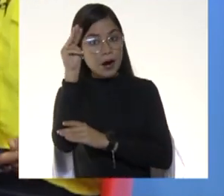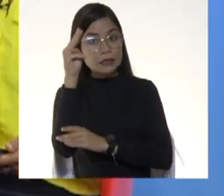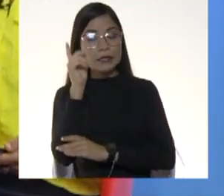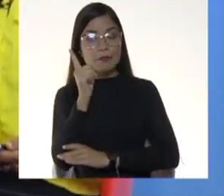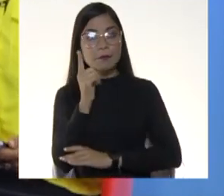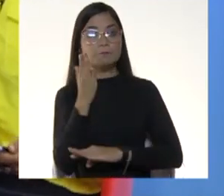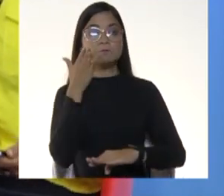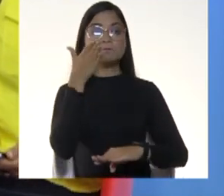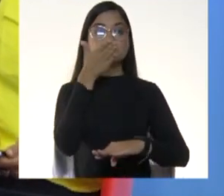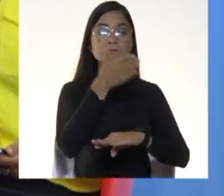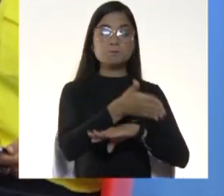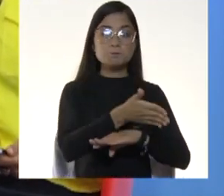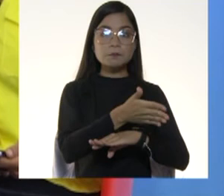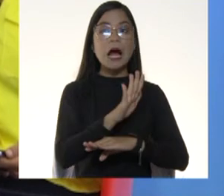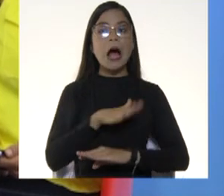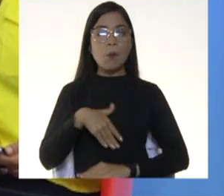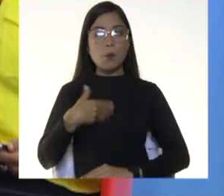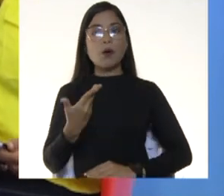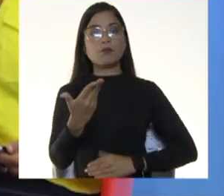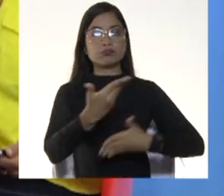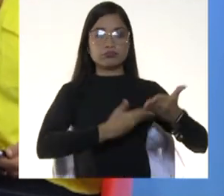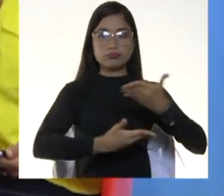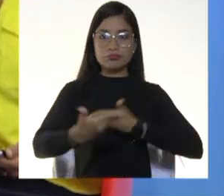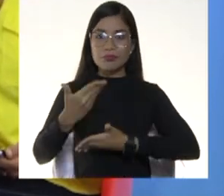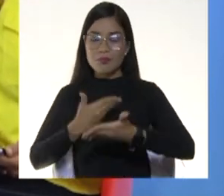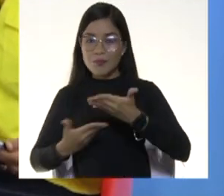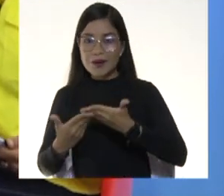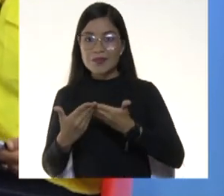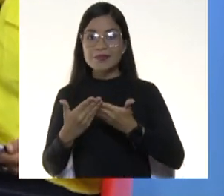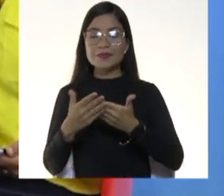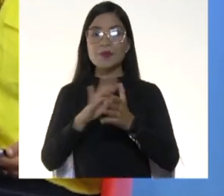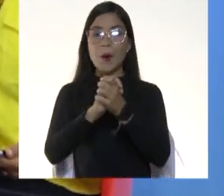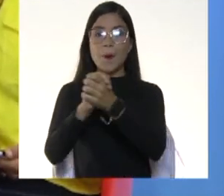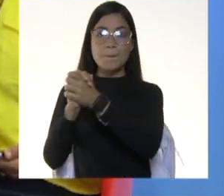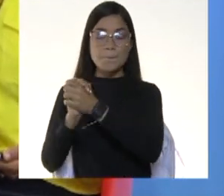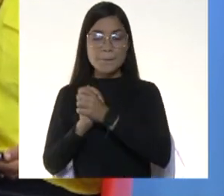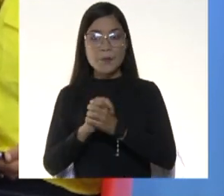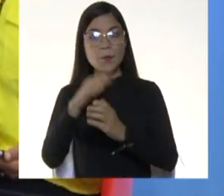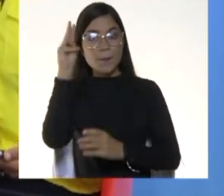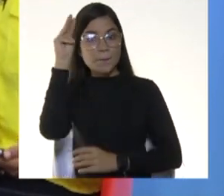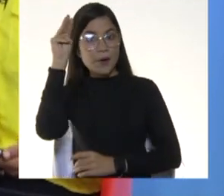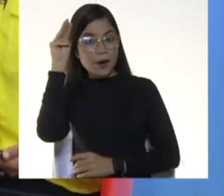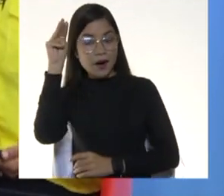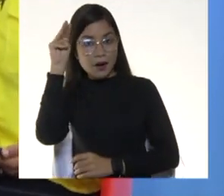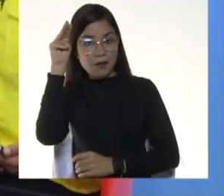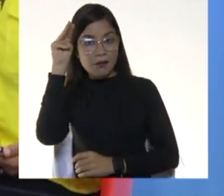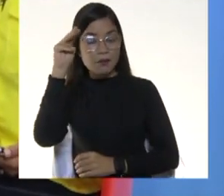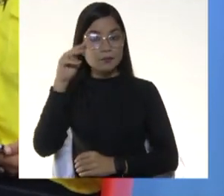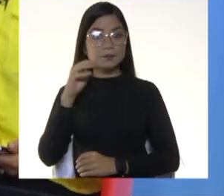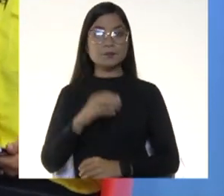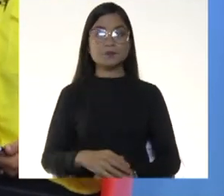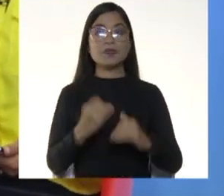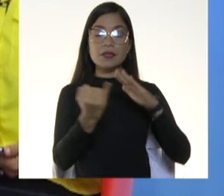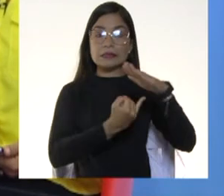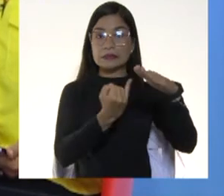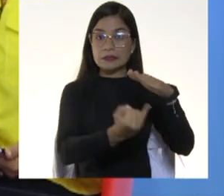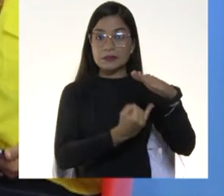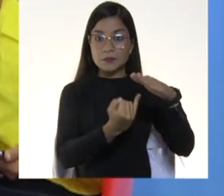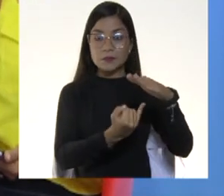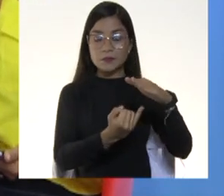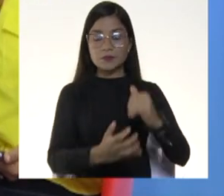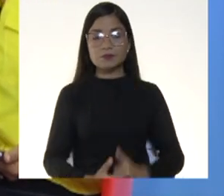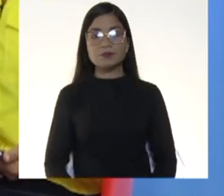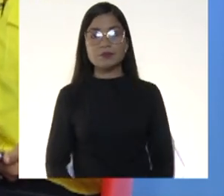de modo tal en que puedas compartir con tus compañeros y con los docentes de la institución todas